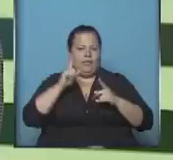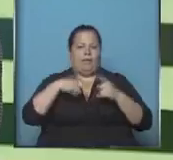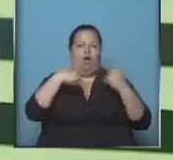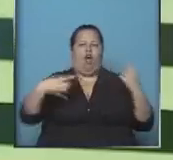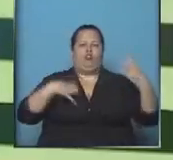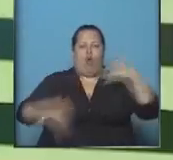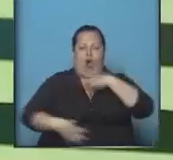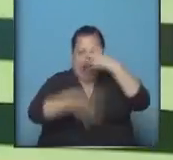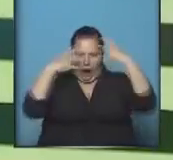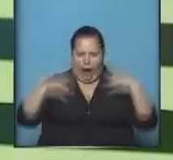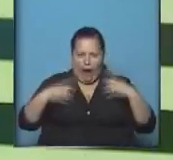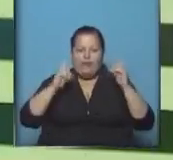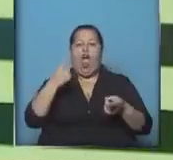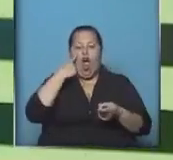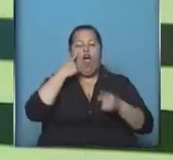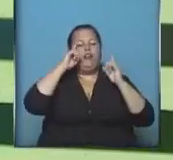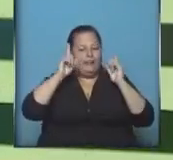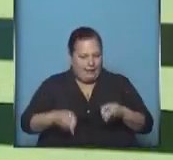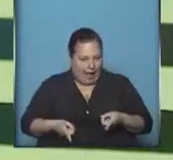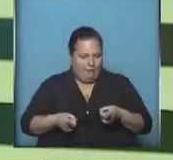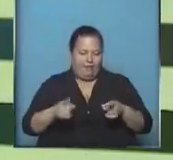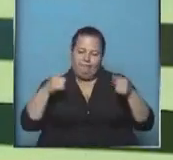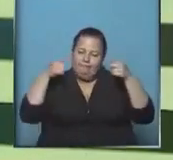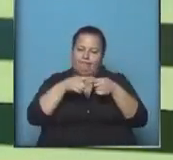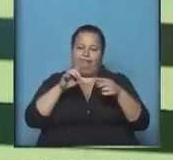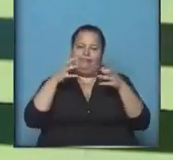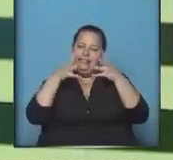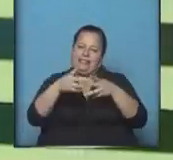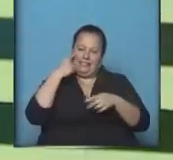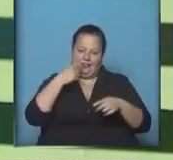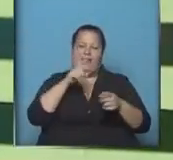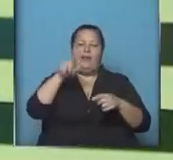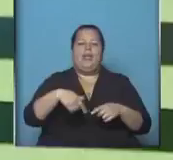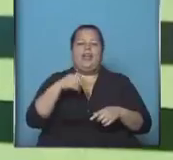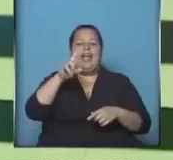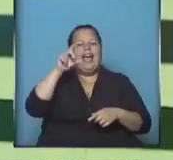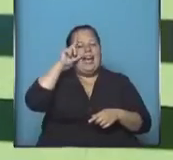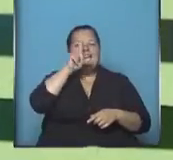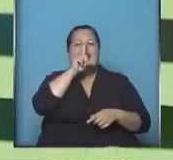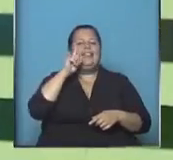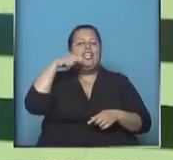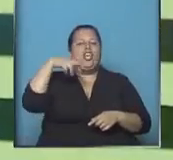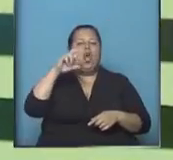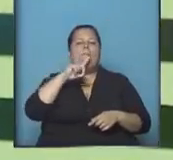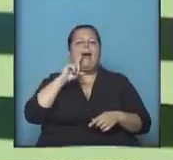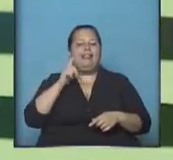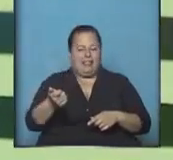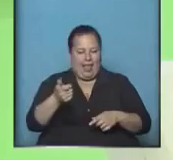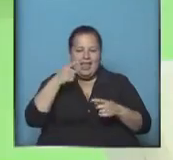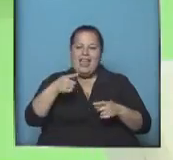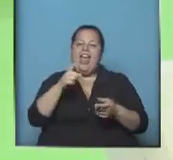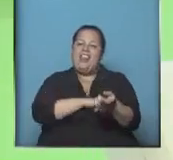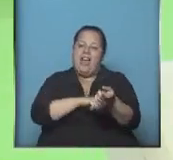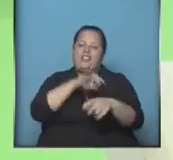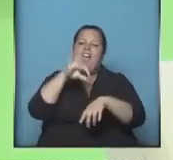órganos en la cual el ojo es un órgano de foco un órgano de ataque generando les llama la retinopatía diabética repetí esto la